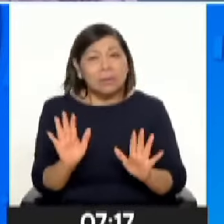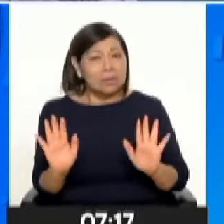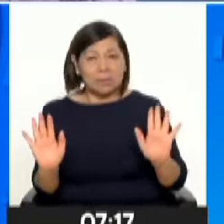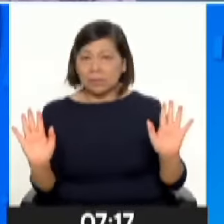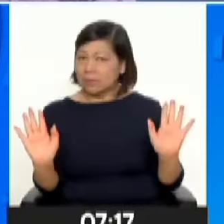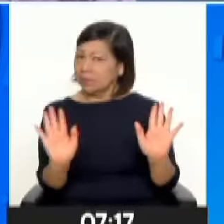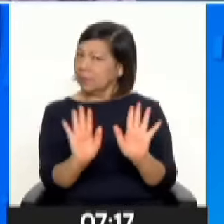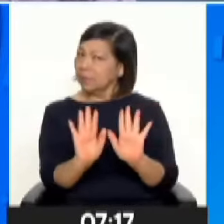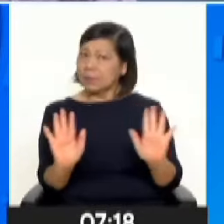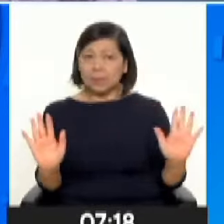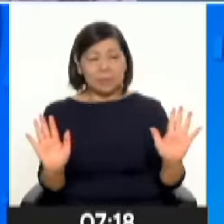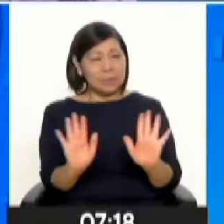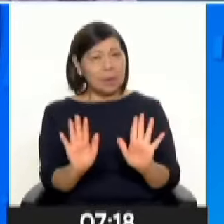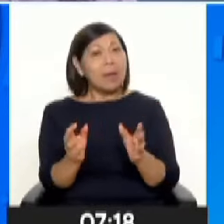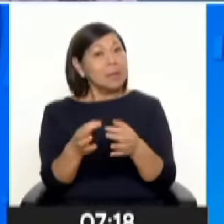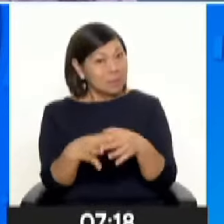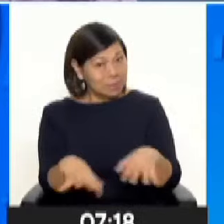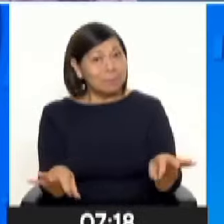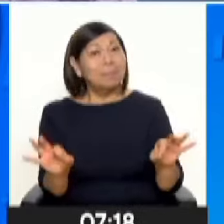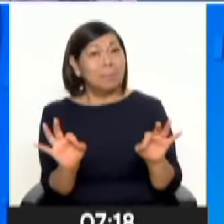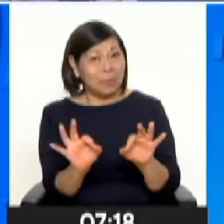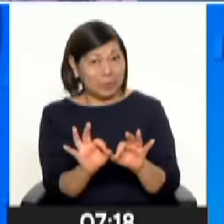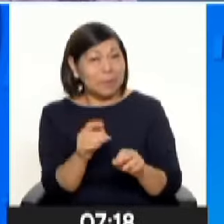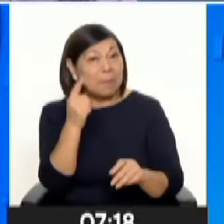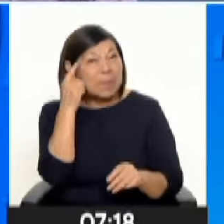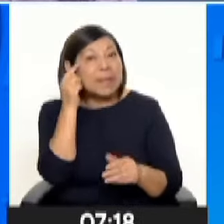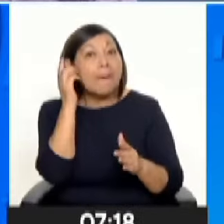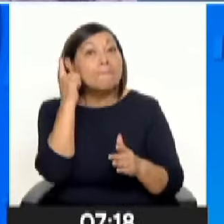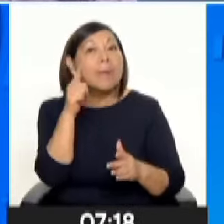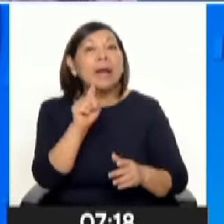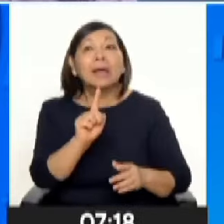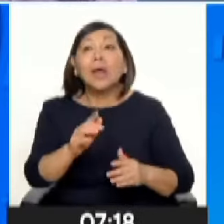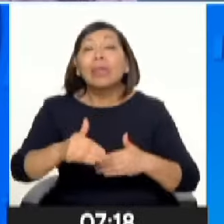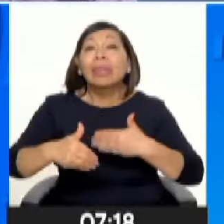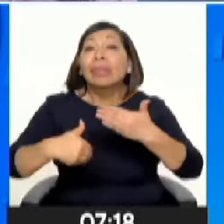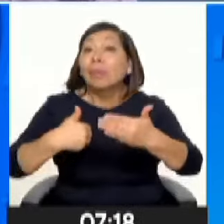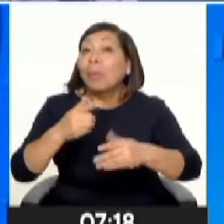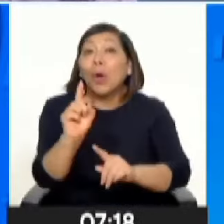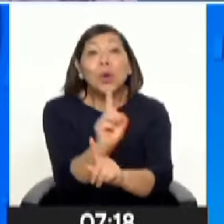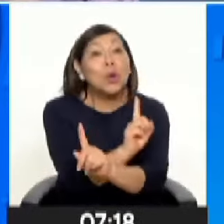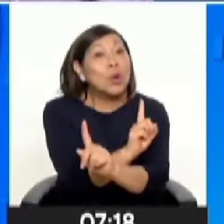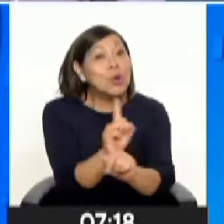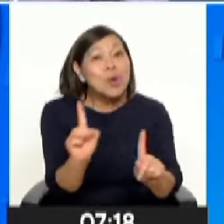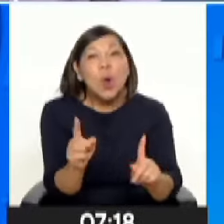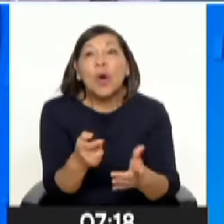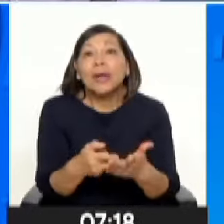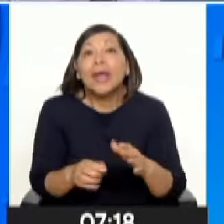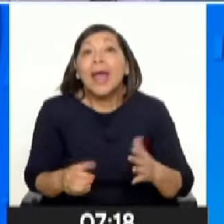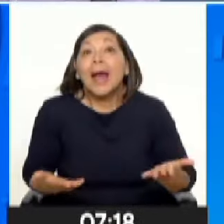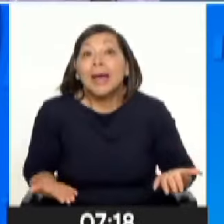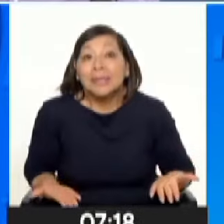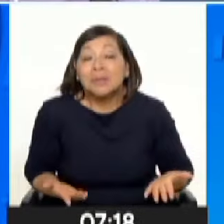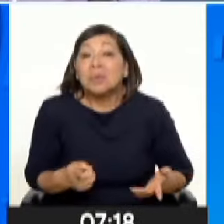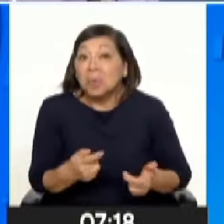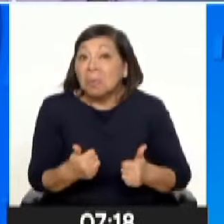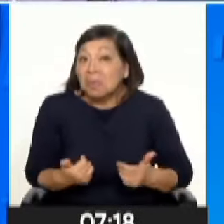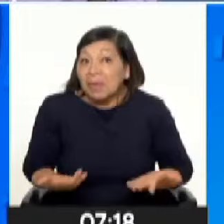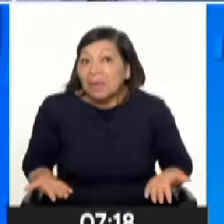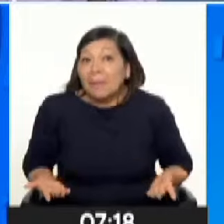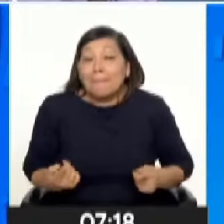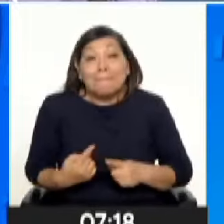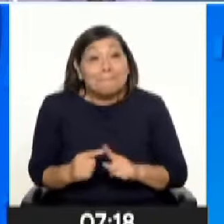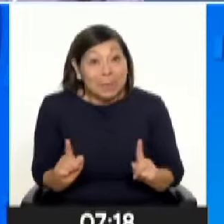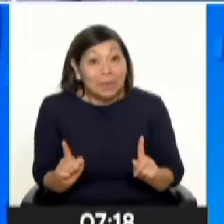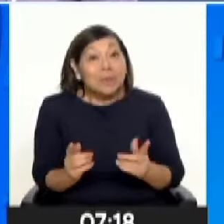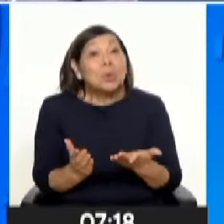habla de lo importante. ¿Cómo hacer para que esto no suceda? Uh-huh. Finalmente, tú lo tocas muy bien.